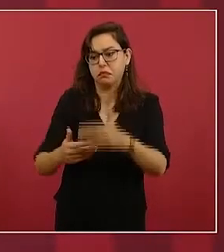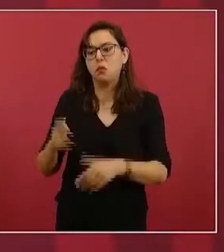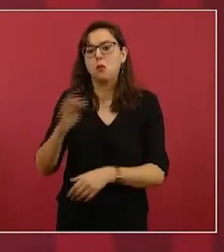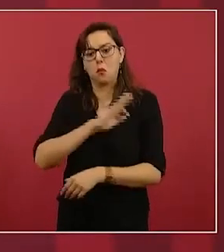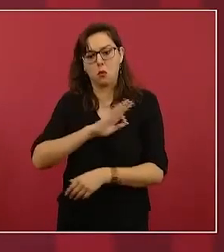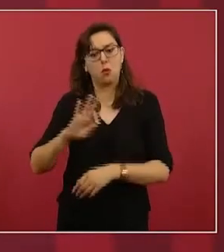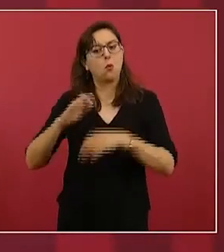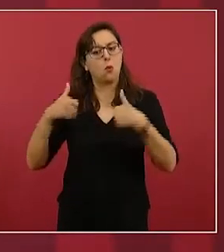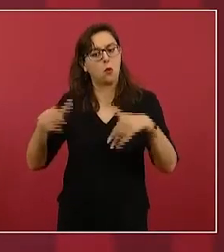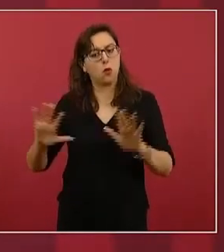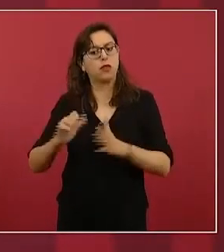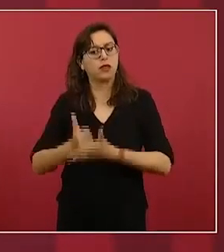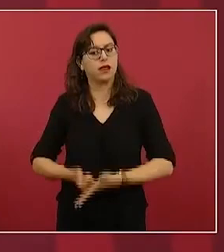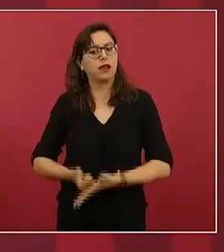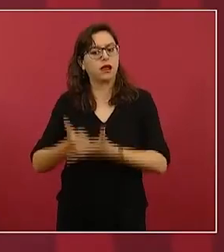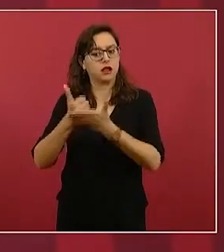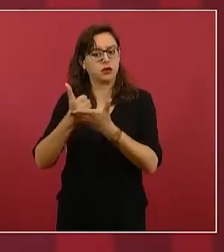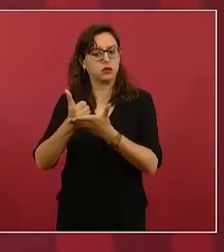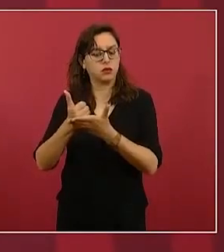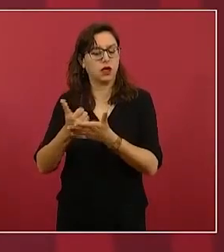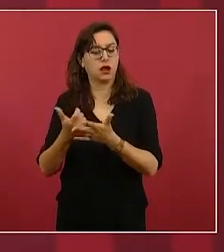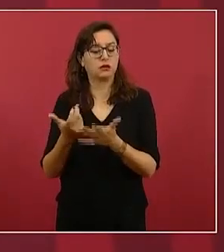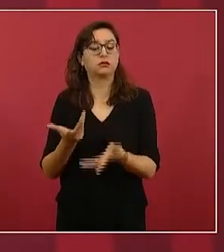en la ley que está